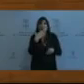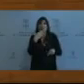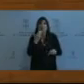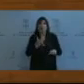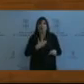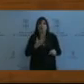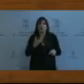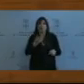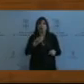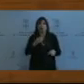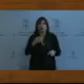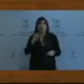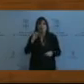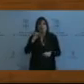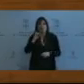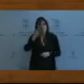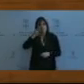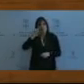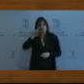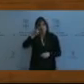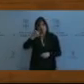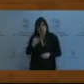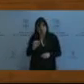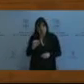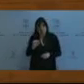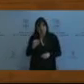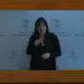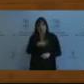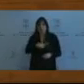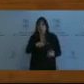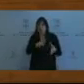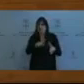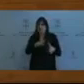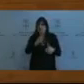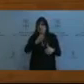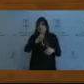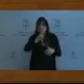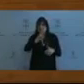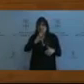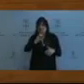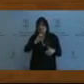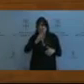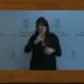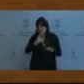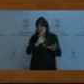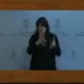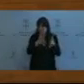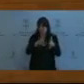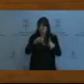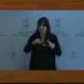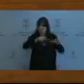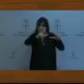Peñahullán, en una superficie de aproximadamente 20 hectáreas, pero que cuenta con un complejo procedimiento